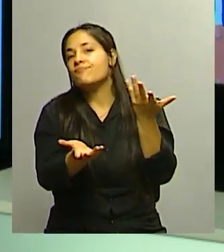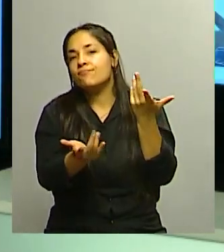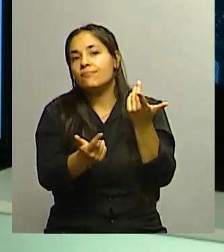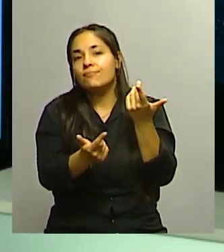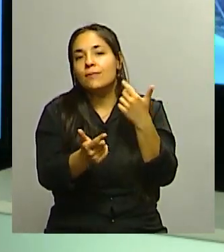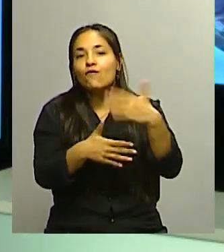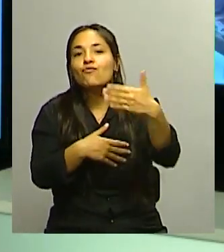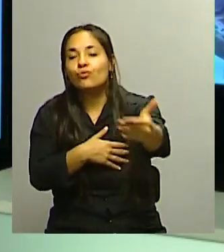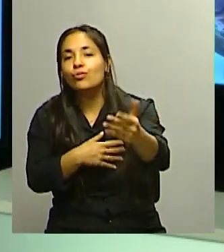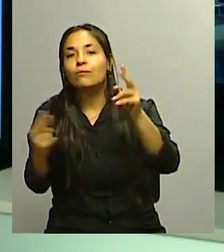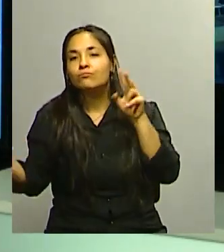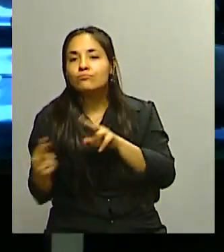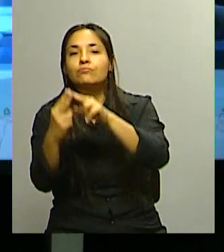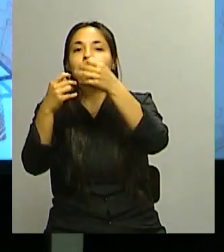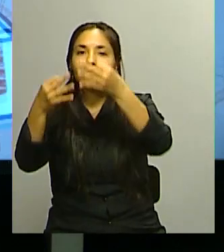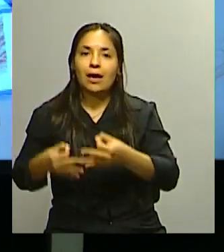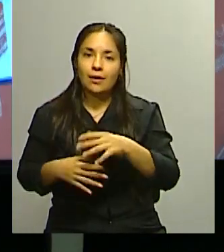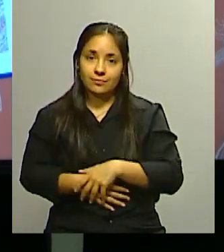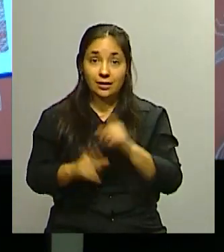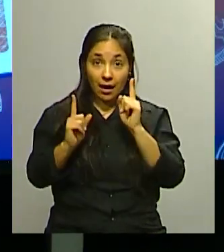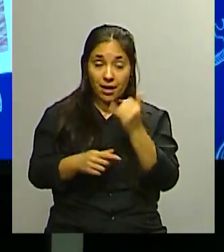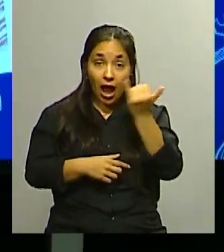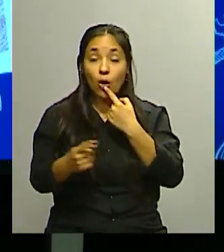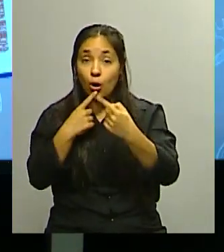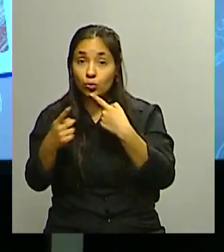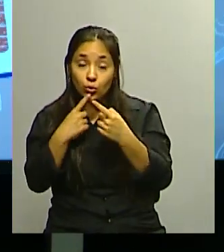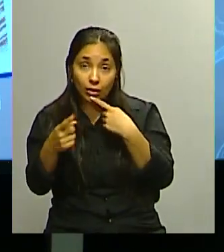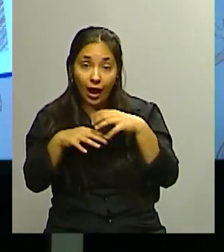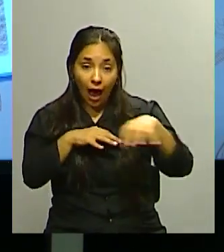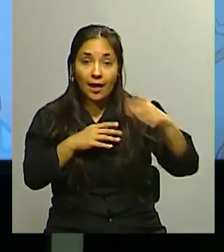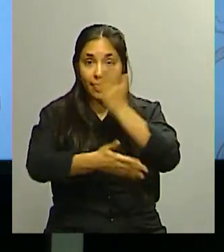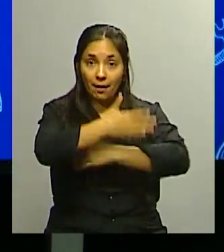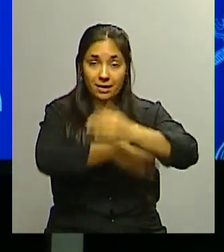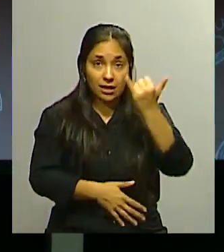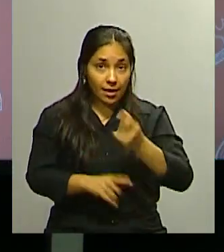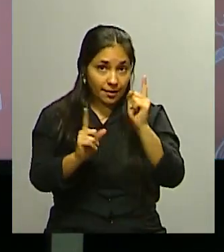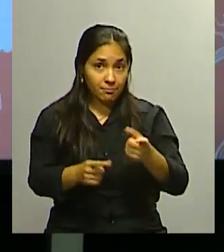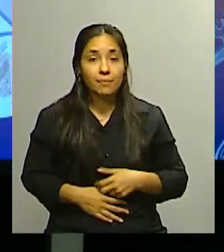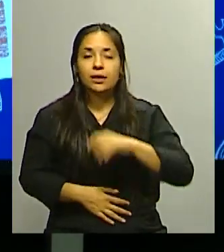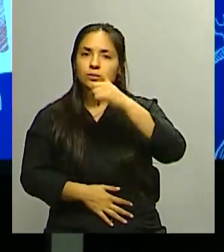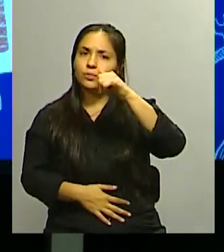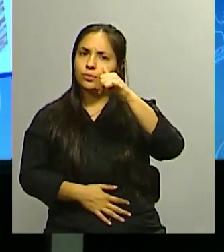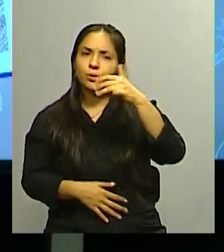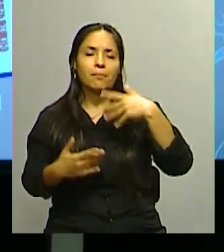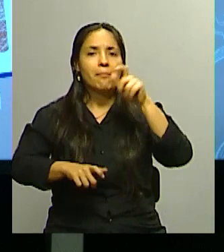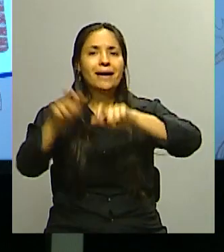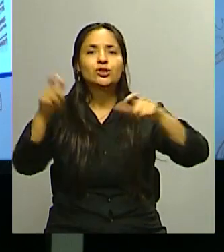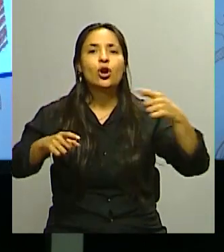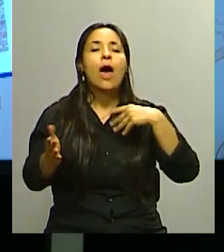se trata eso. Exactamente. Los consultorios tienen varias áreas. Las personas que llegan a nosotros pueden pedir un turno